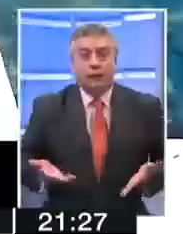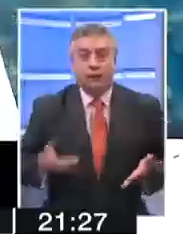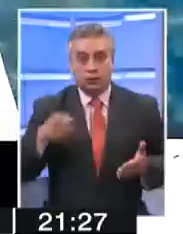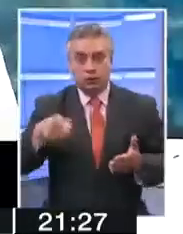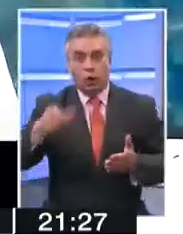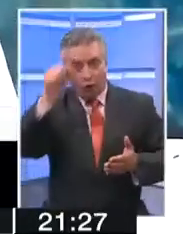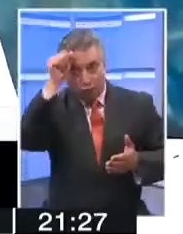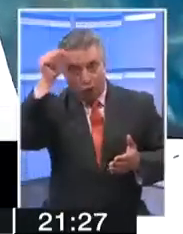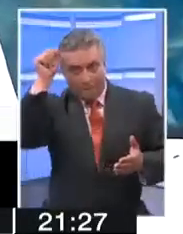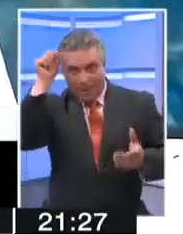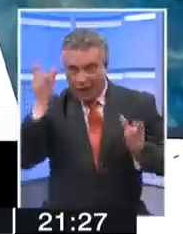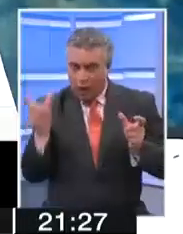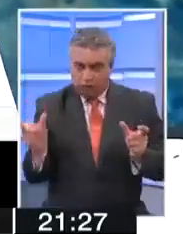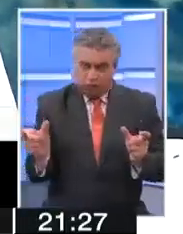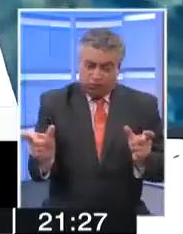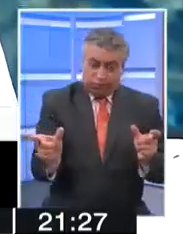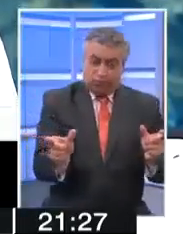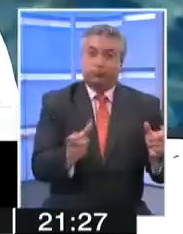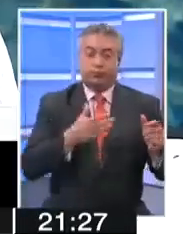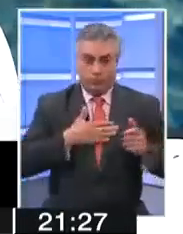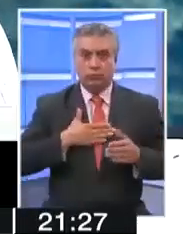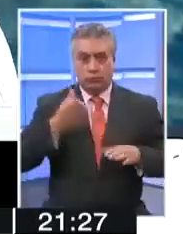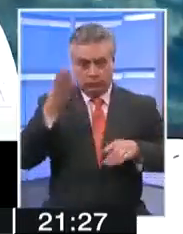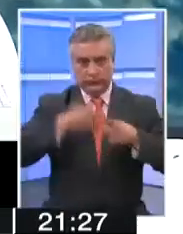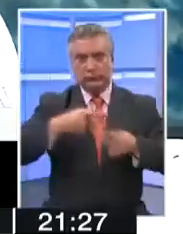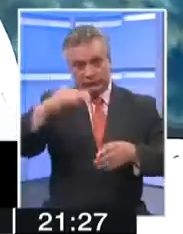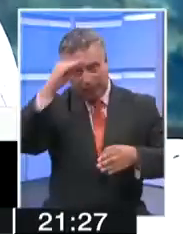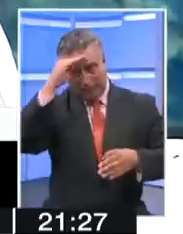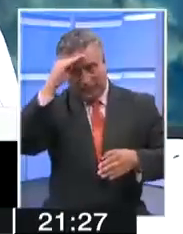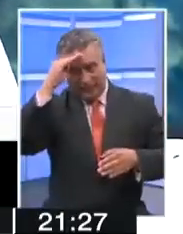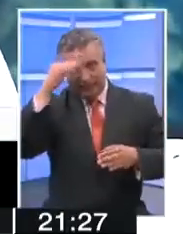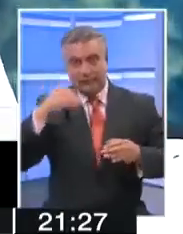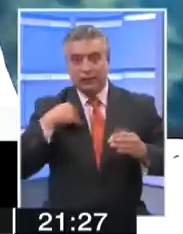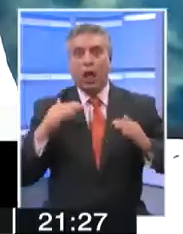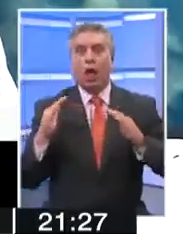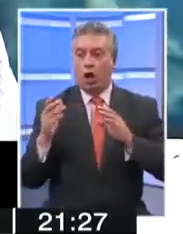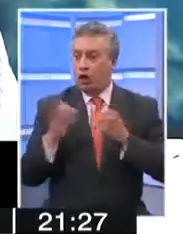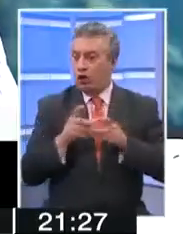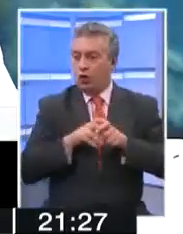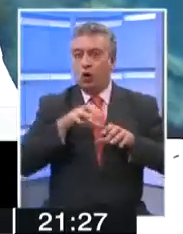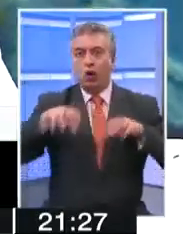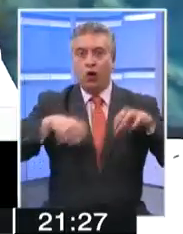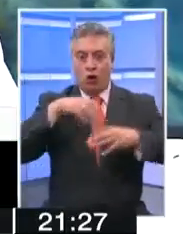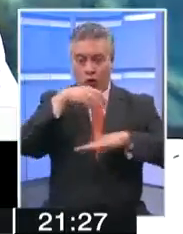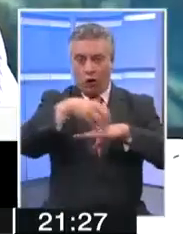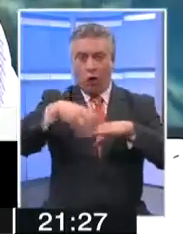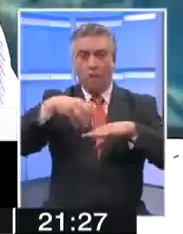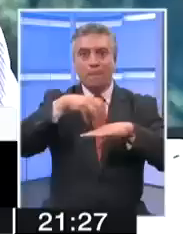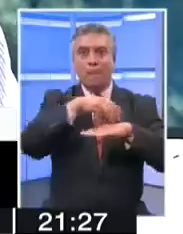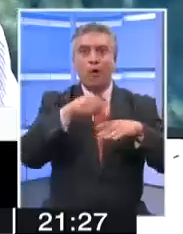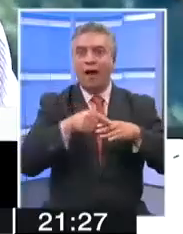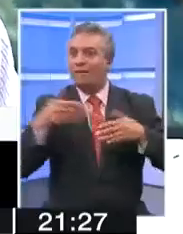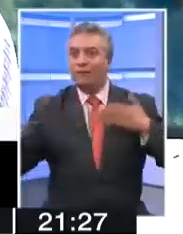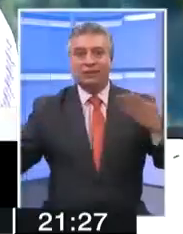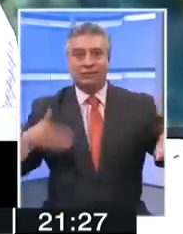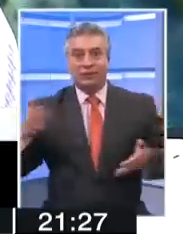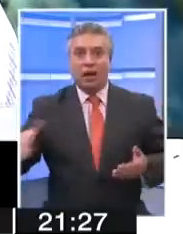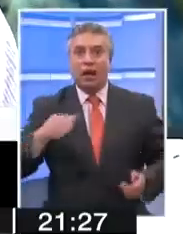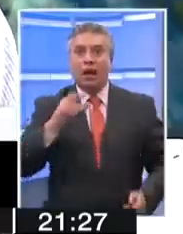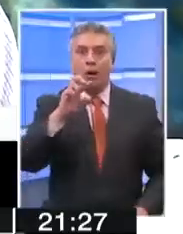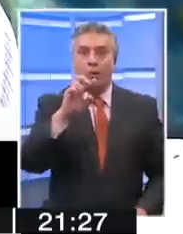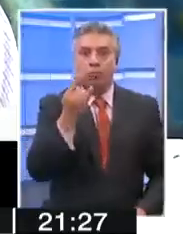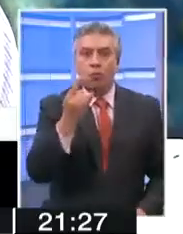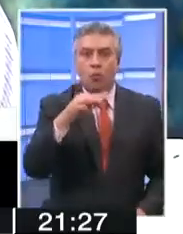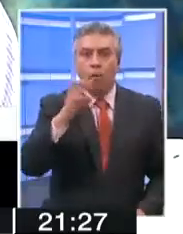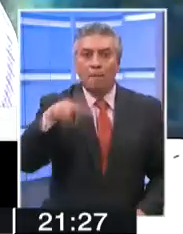cuerpos de bomberos, con el apoyo logístico que tenemos, con la experiencia a las comunas vecinas. Da pena, chiquillos, ver cómo la gente en Pumanque se están